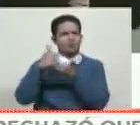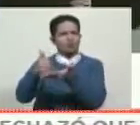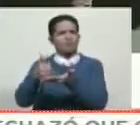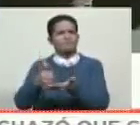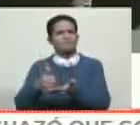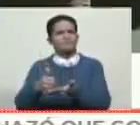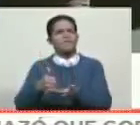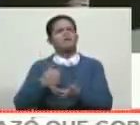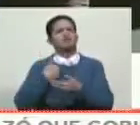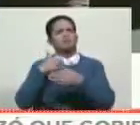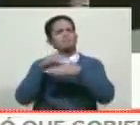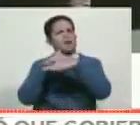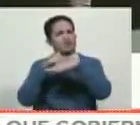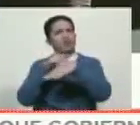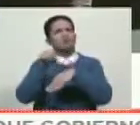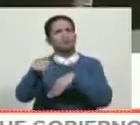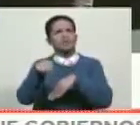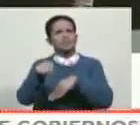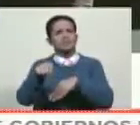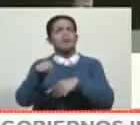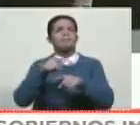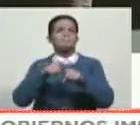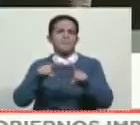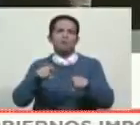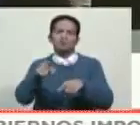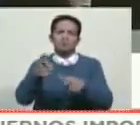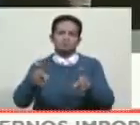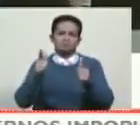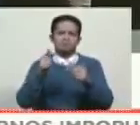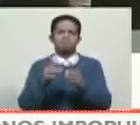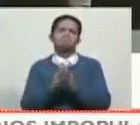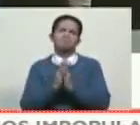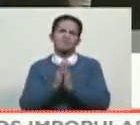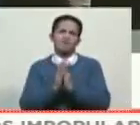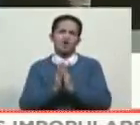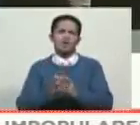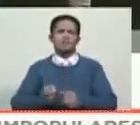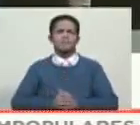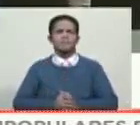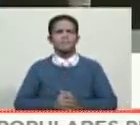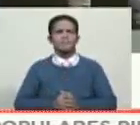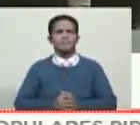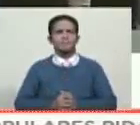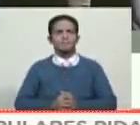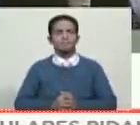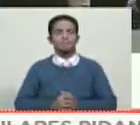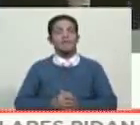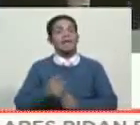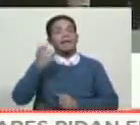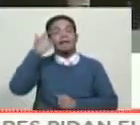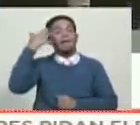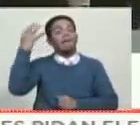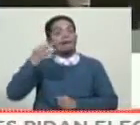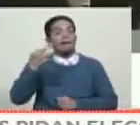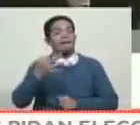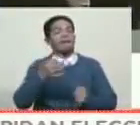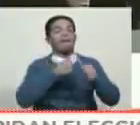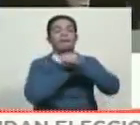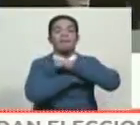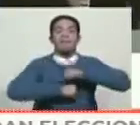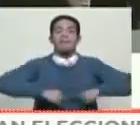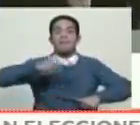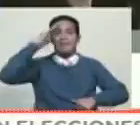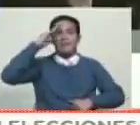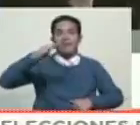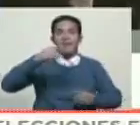lo voy a perdonar, pero usted se tiene que dejar, por favor. ¿Creen que la Fuerza Armada, que